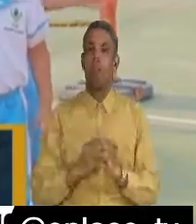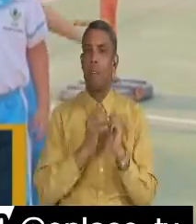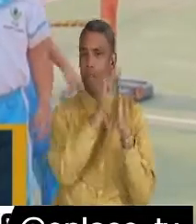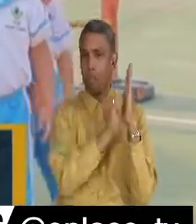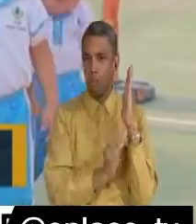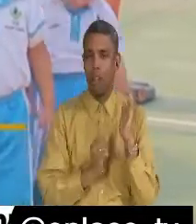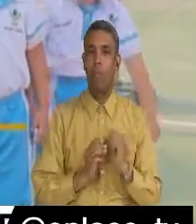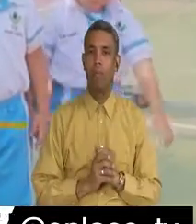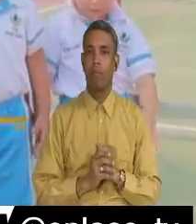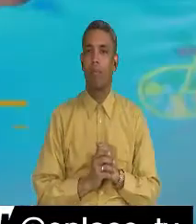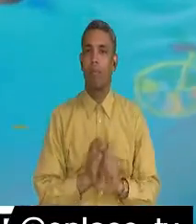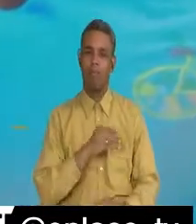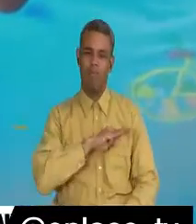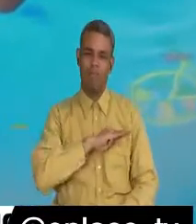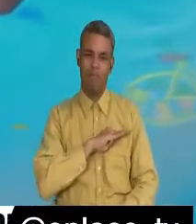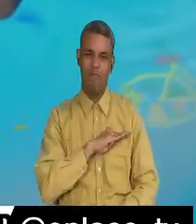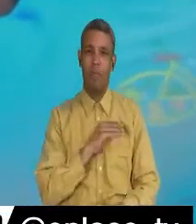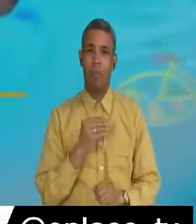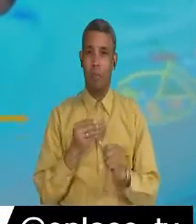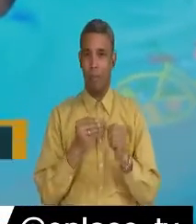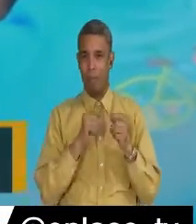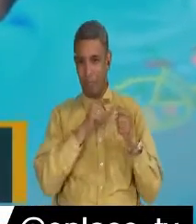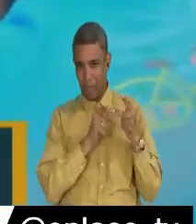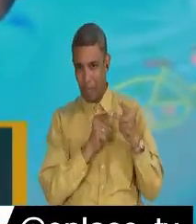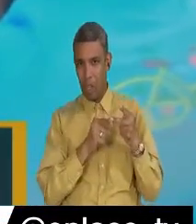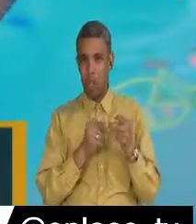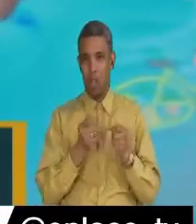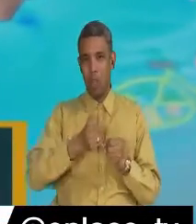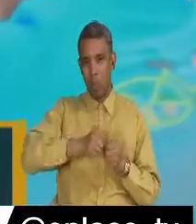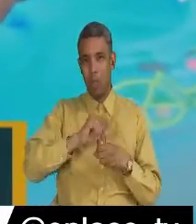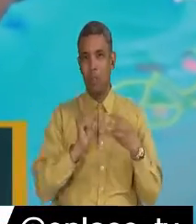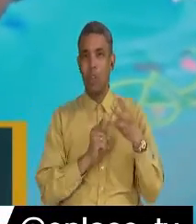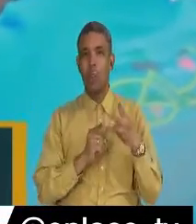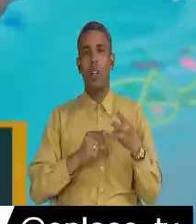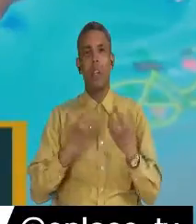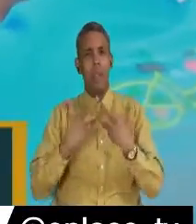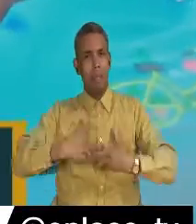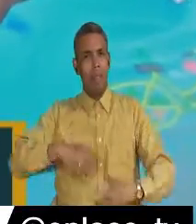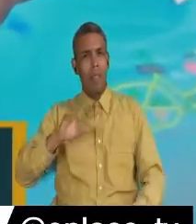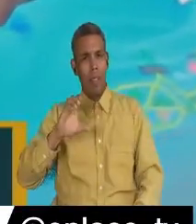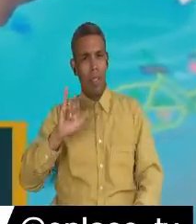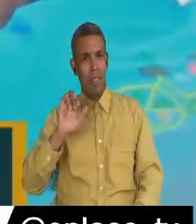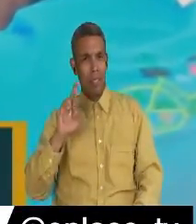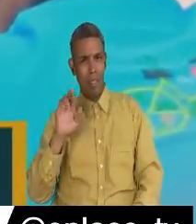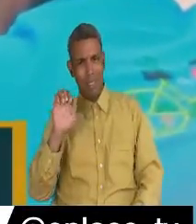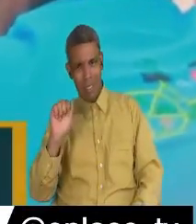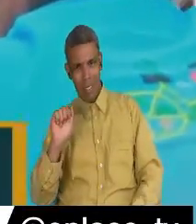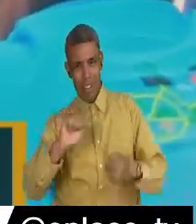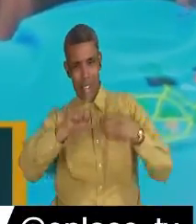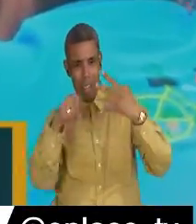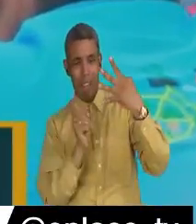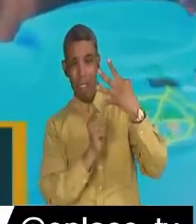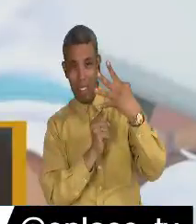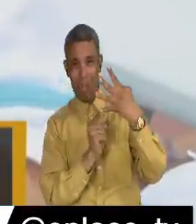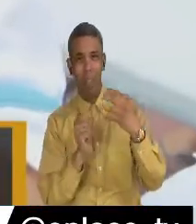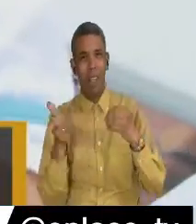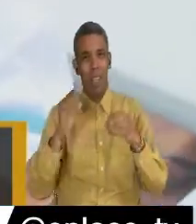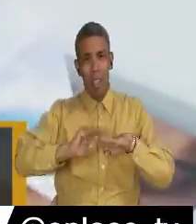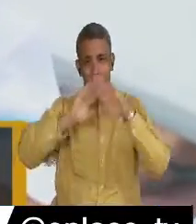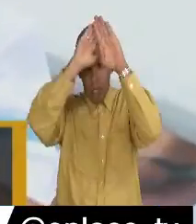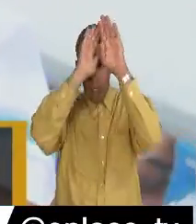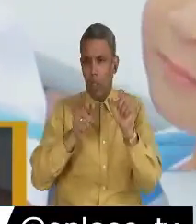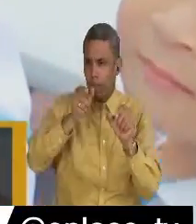la Alcaldía de Barranca Bermeja, Ecopetrol, la Cira Infantas y con el apoyo de líderes y la comunidad del corregimiento del centro, se puso en marcha